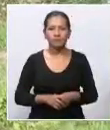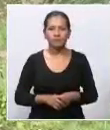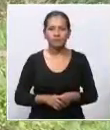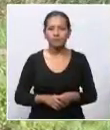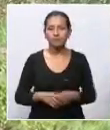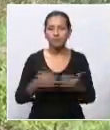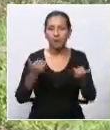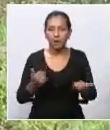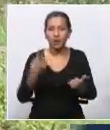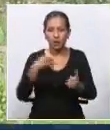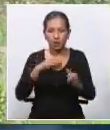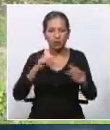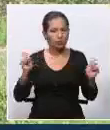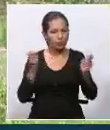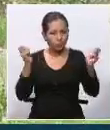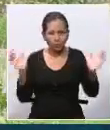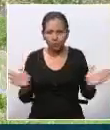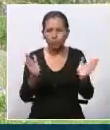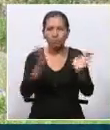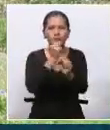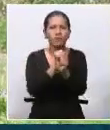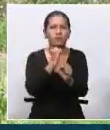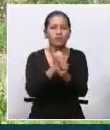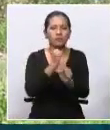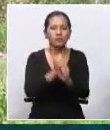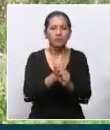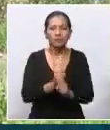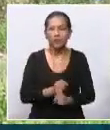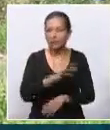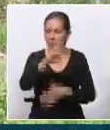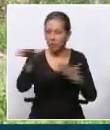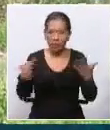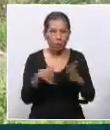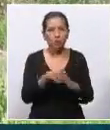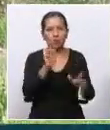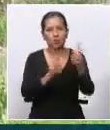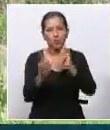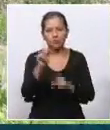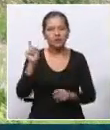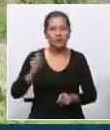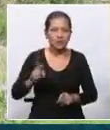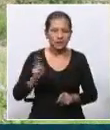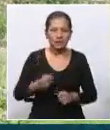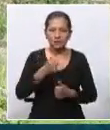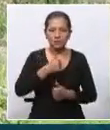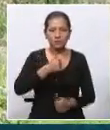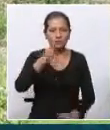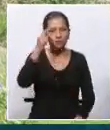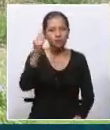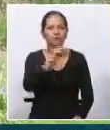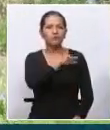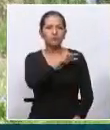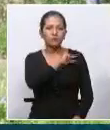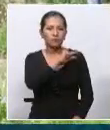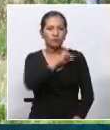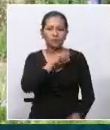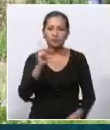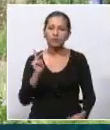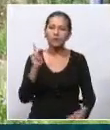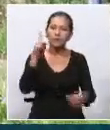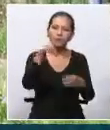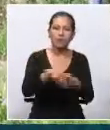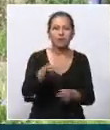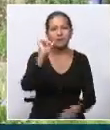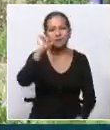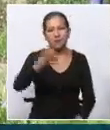Es una campaña donde toda la población debe estar consciente de ser partícipe el día